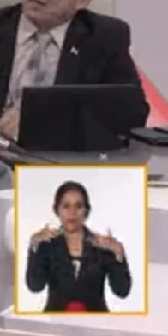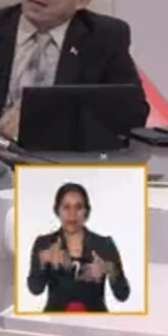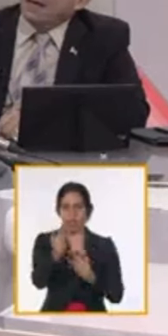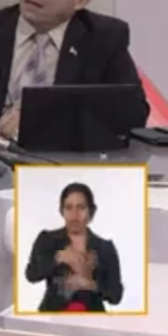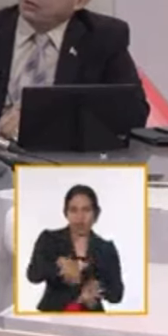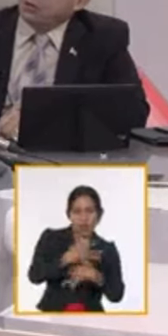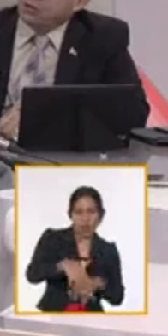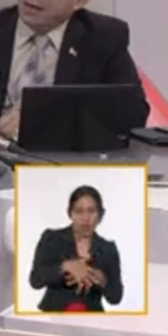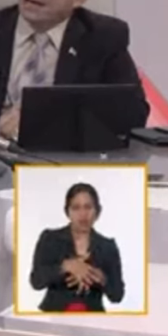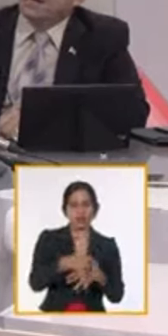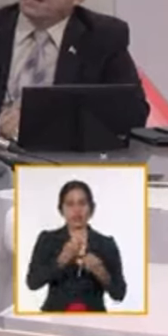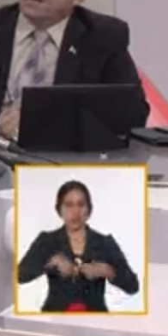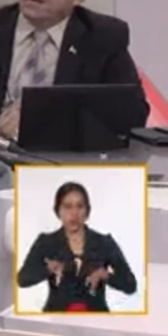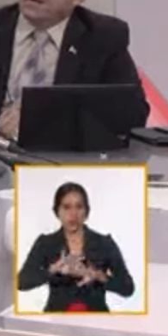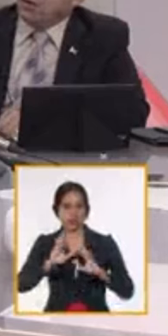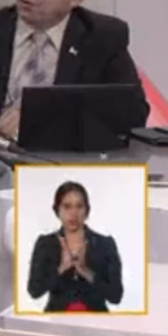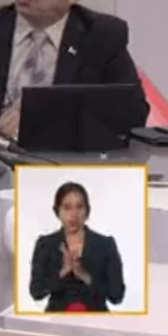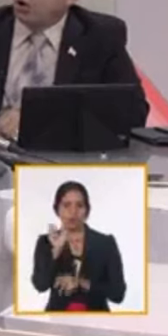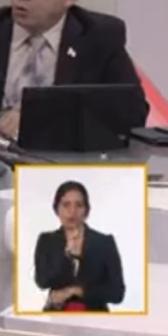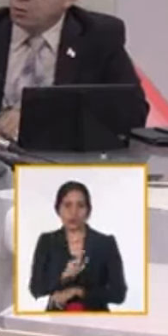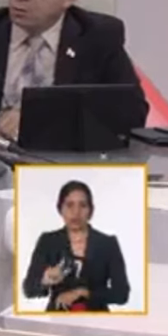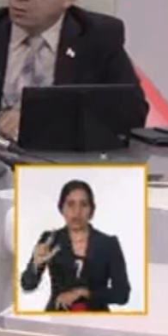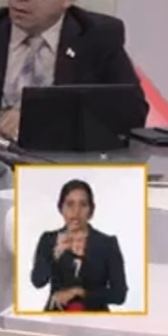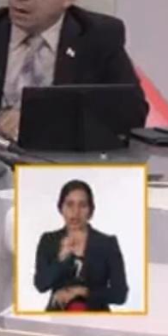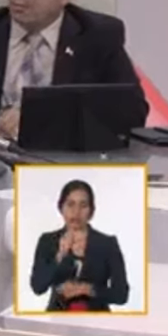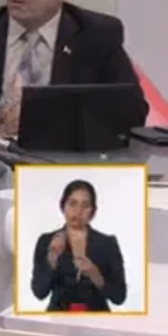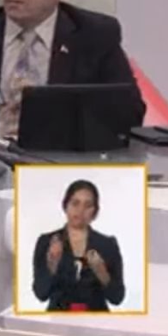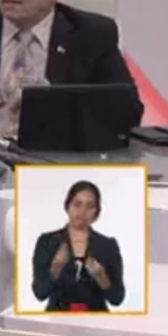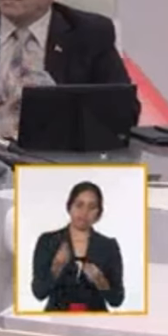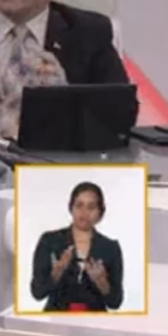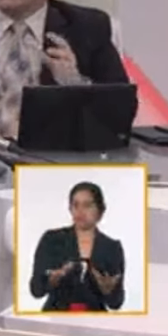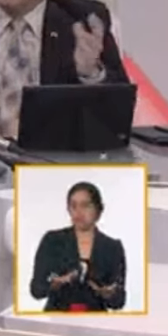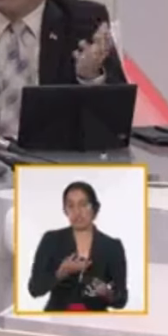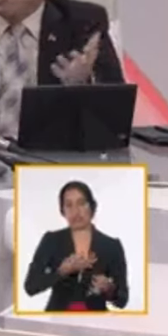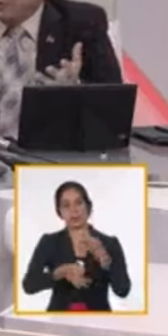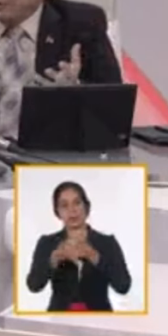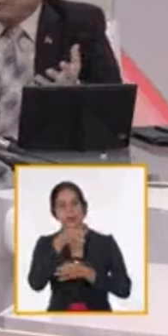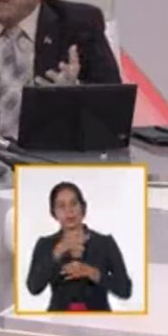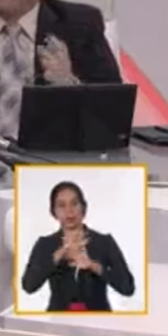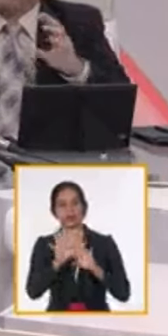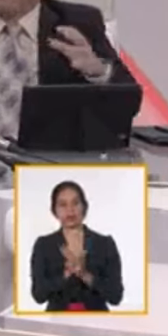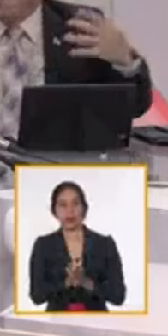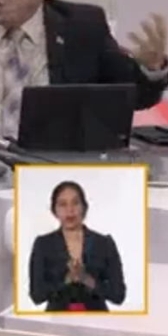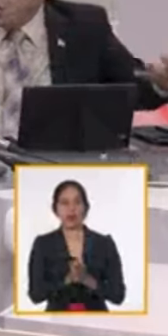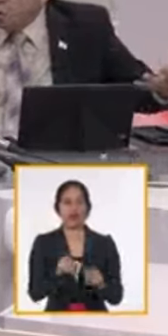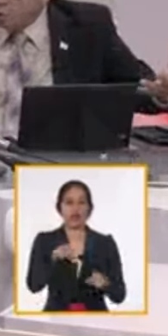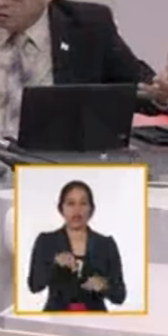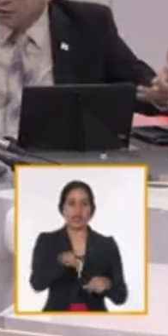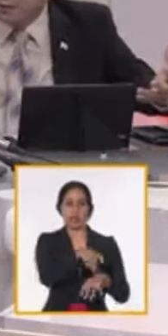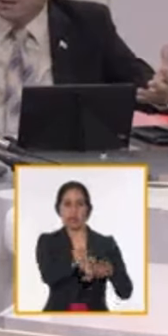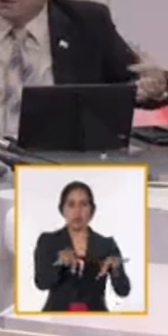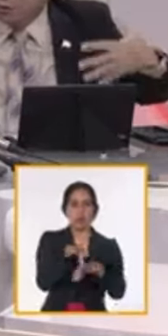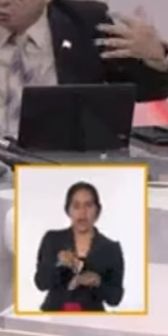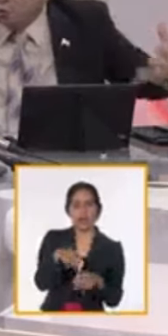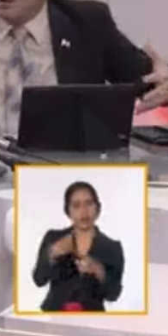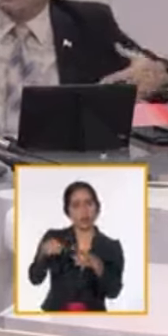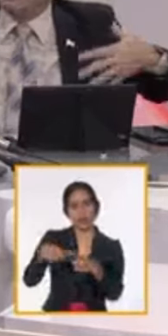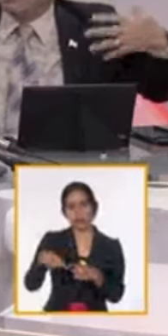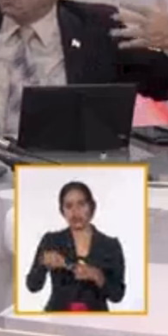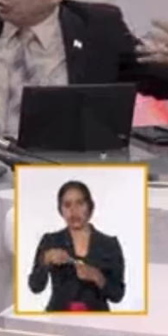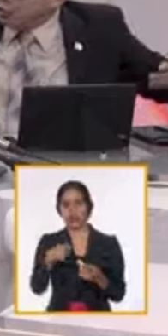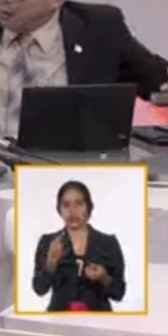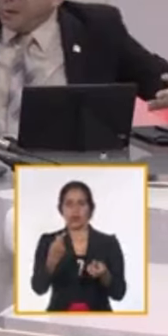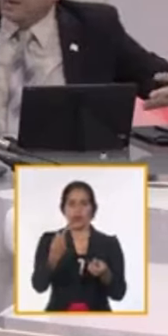a nivel social? ¿Quedó solo, pudiéramos decir, en el campus universitario o hubo otras